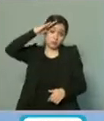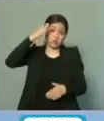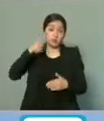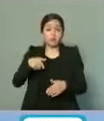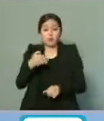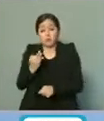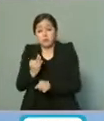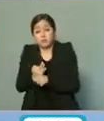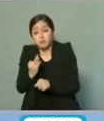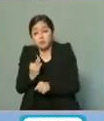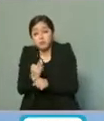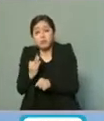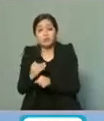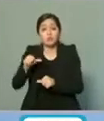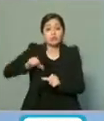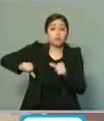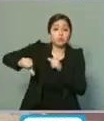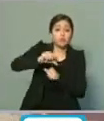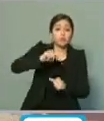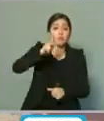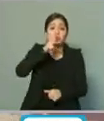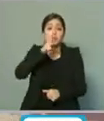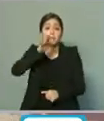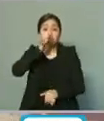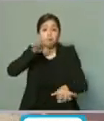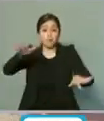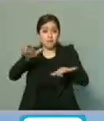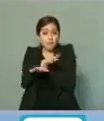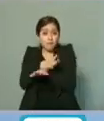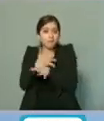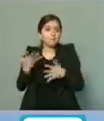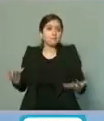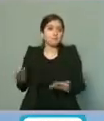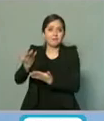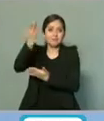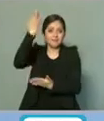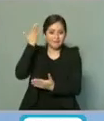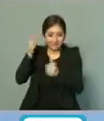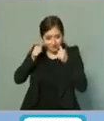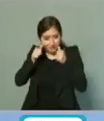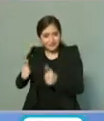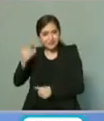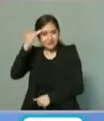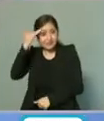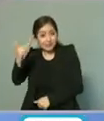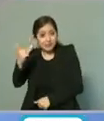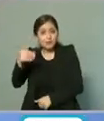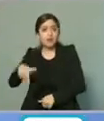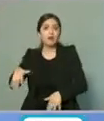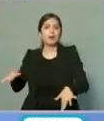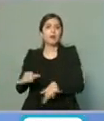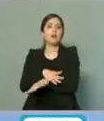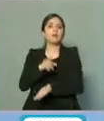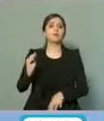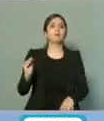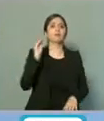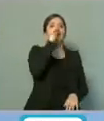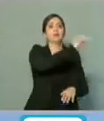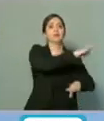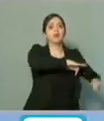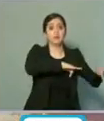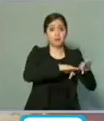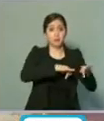hoy los roles de los papás se han modificado un poco porque han entrado en la vida laboral, sobre todo la participación de la mujer,